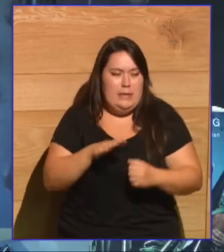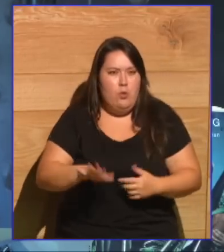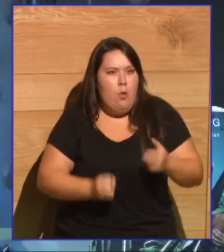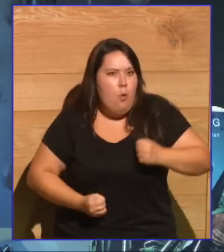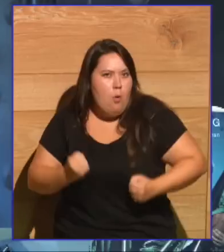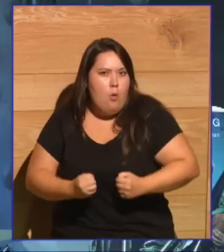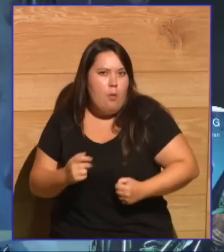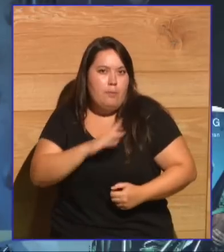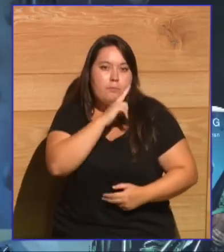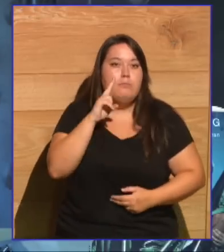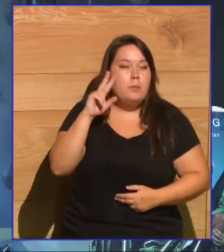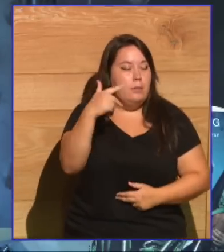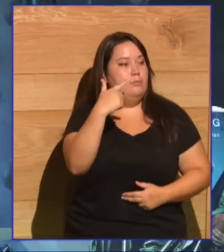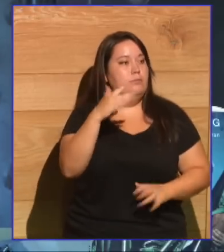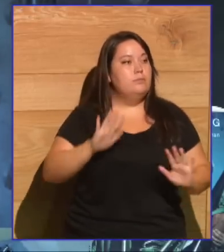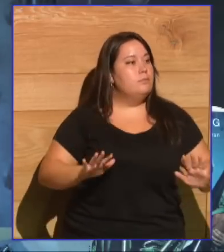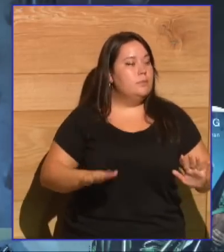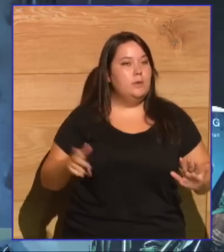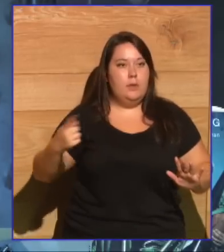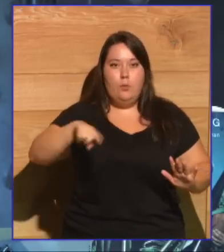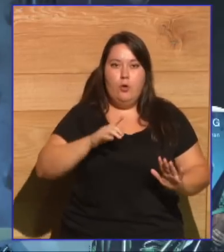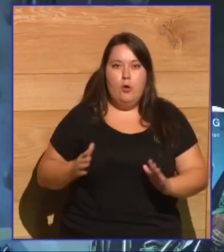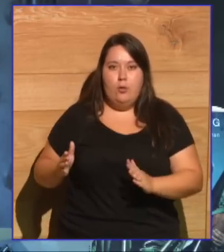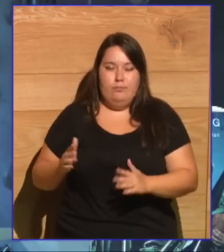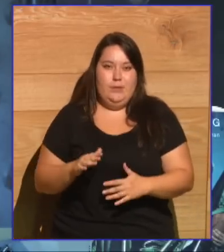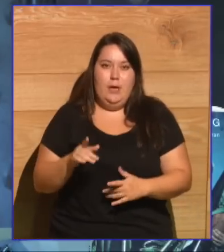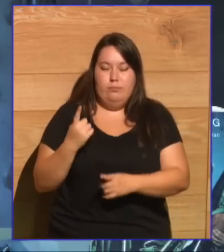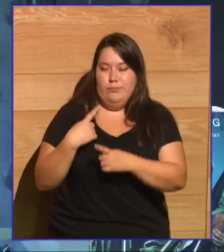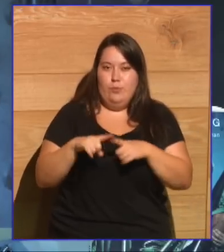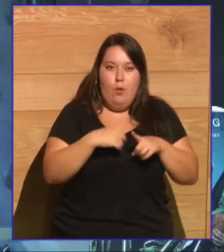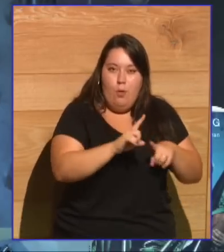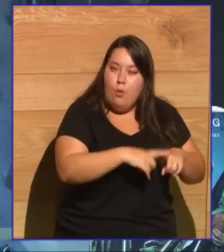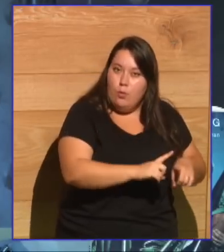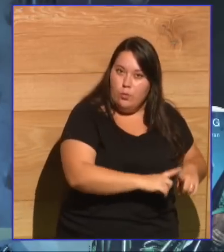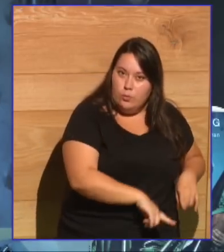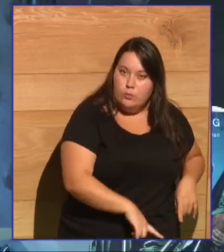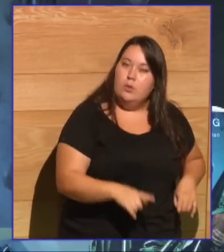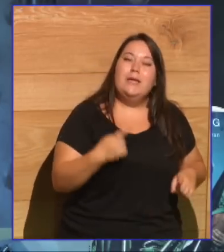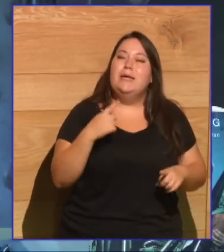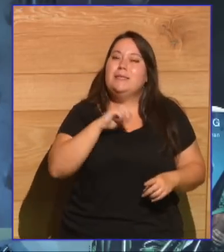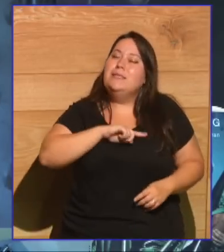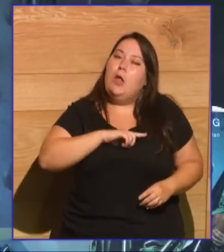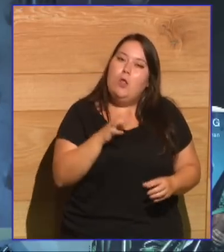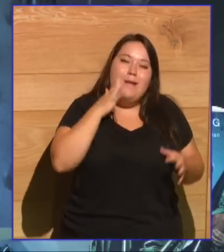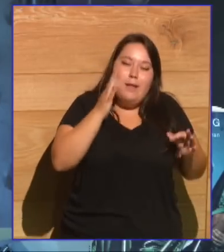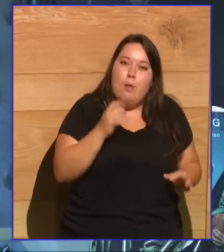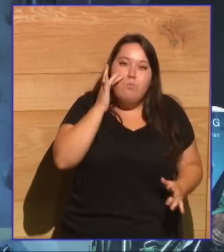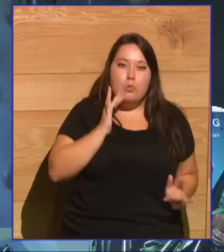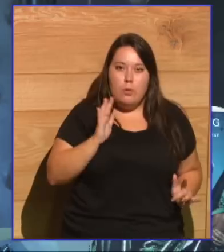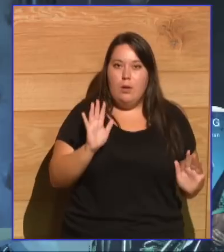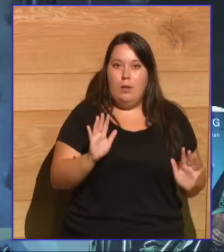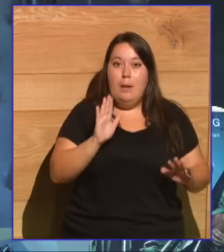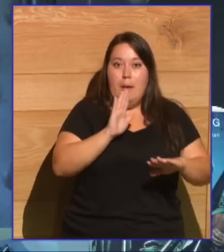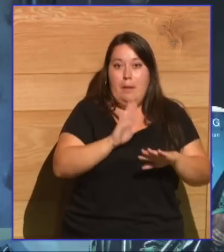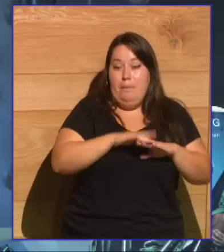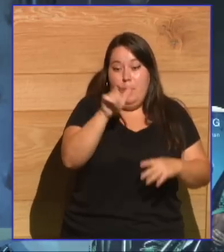cámara nos quedamos con la madre los niños vienen corriendo en dirección contraria a la cámara se desplazan con una sensación de realidad pura que para un director